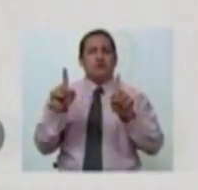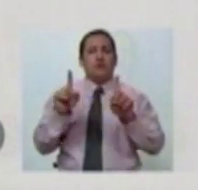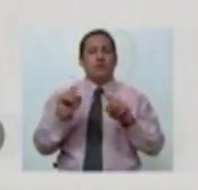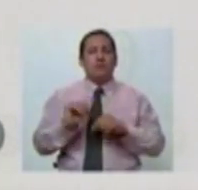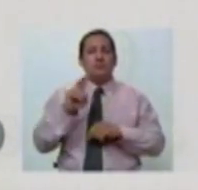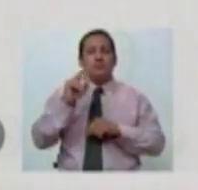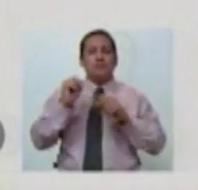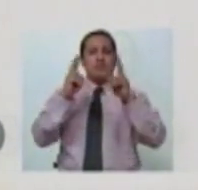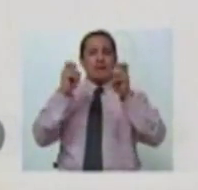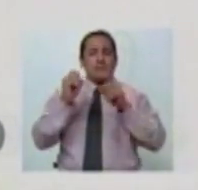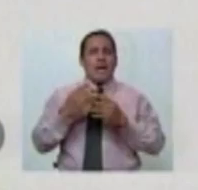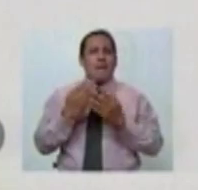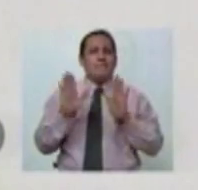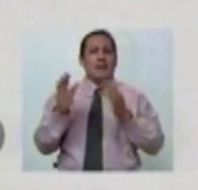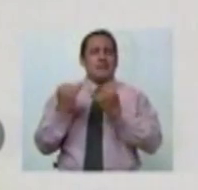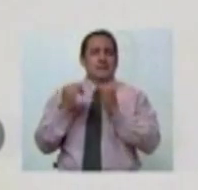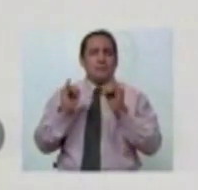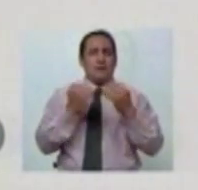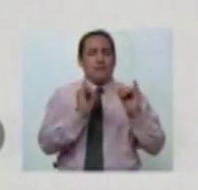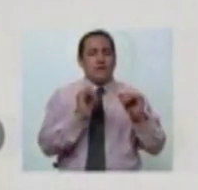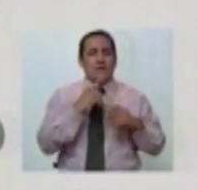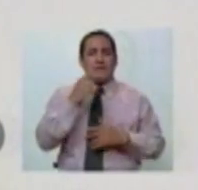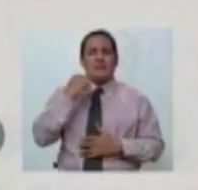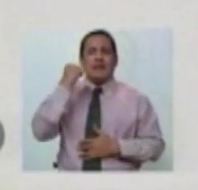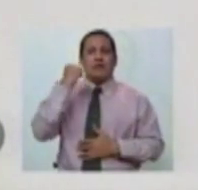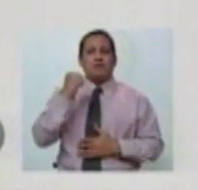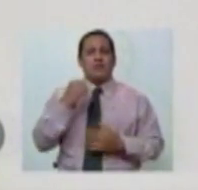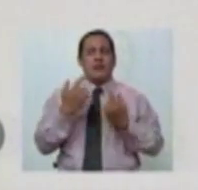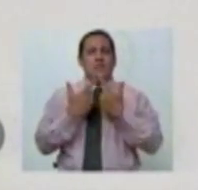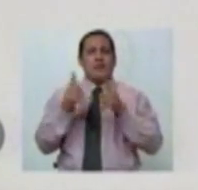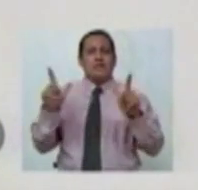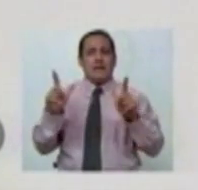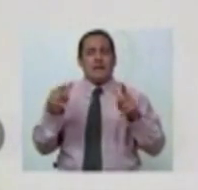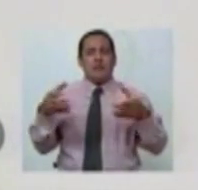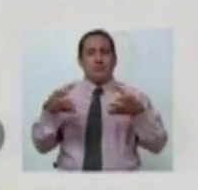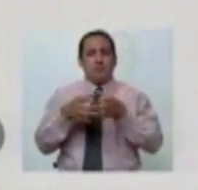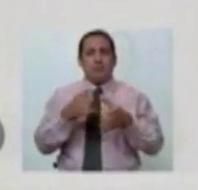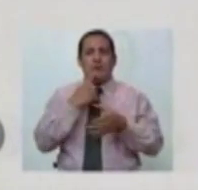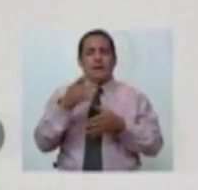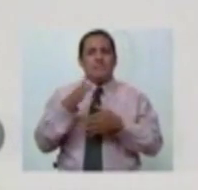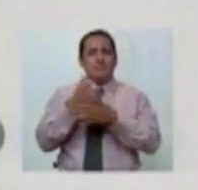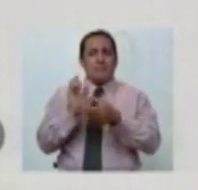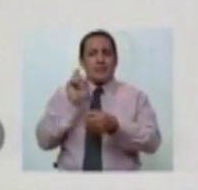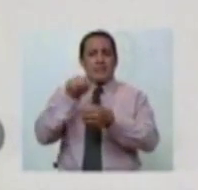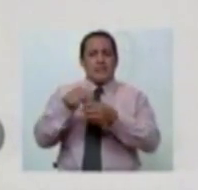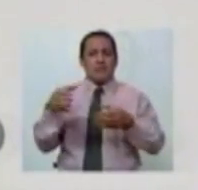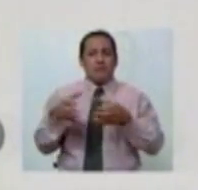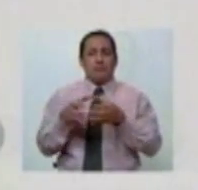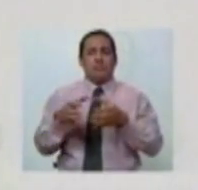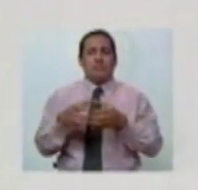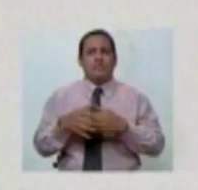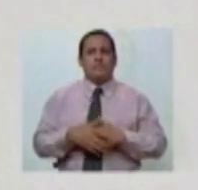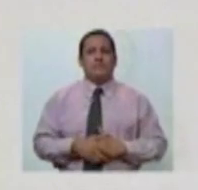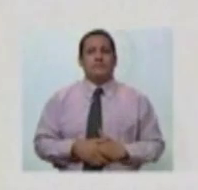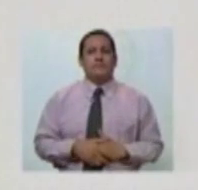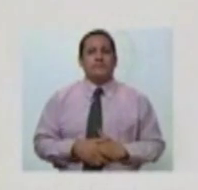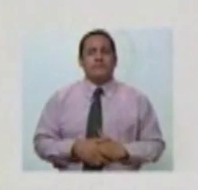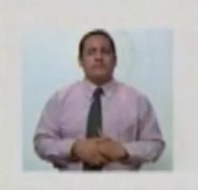a uno de los aspectos individuales del derecho a la libertad sindical, que es el derecho a pertenecer a un sindicato,